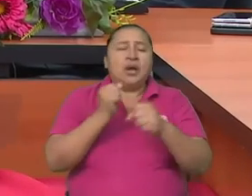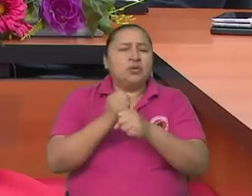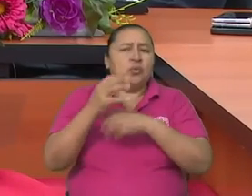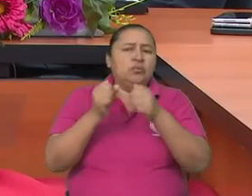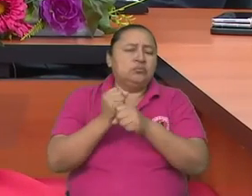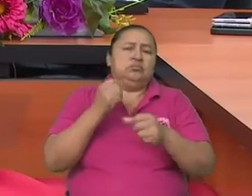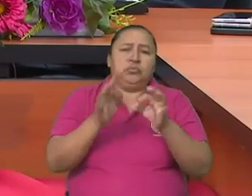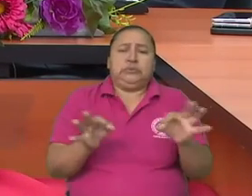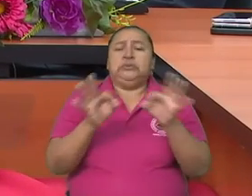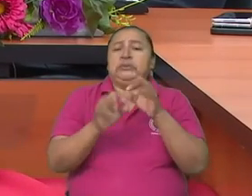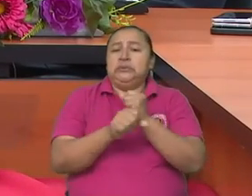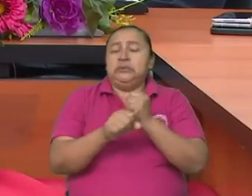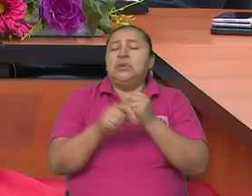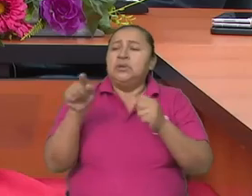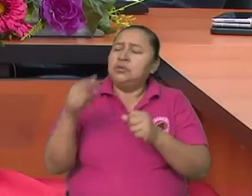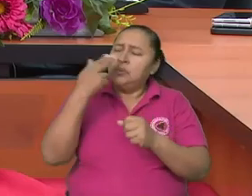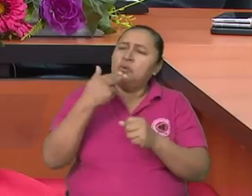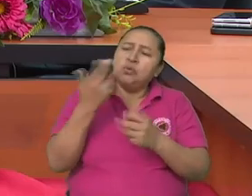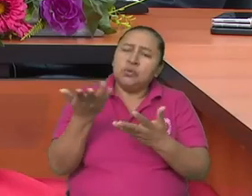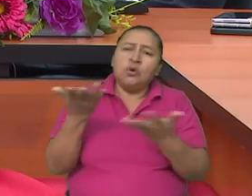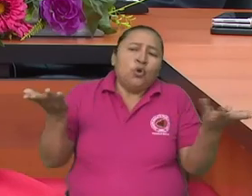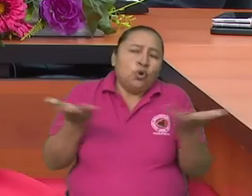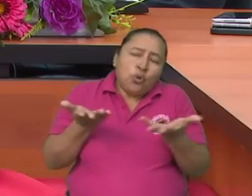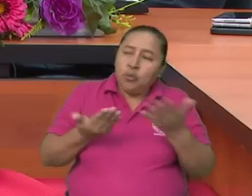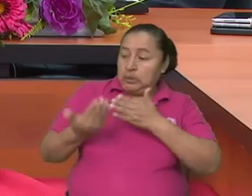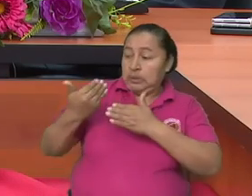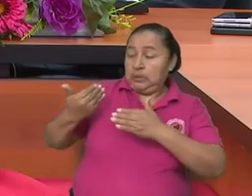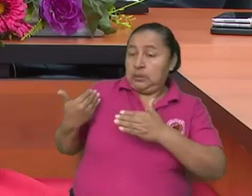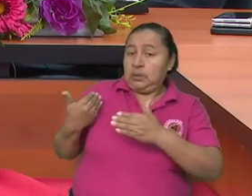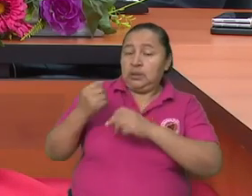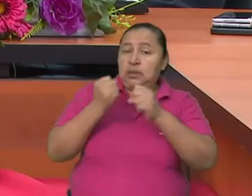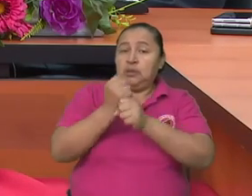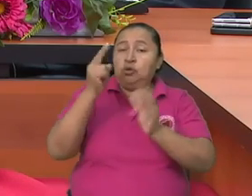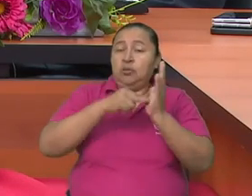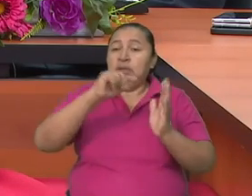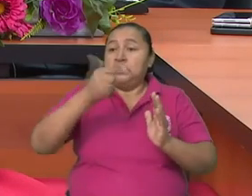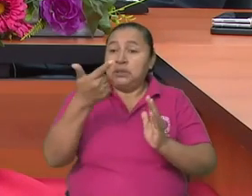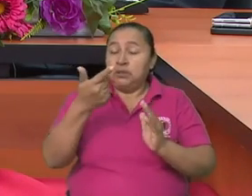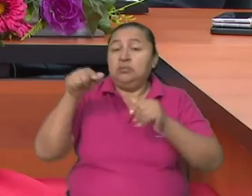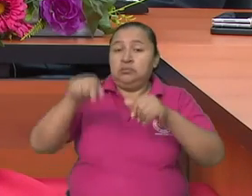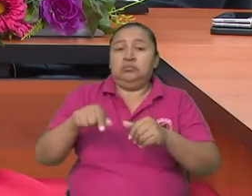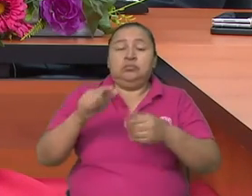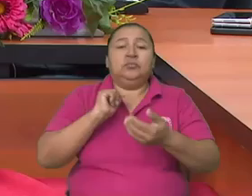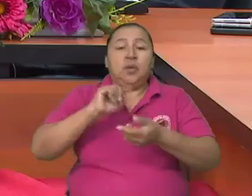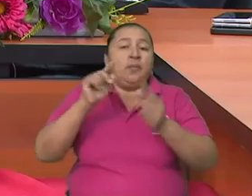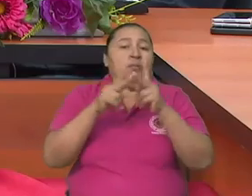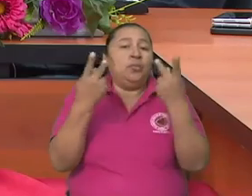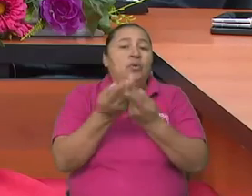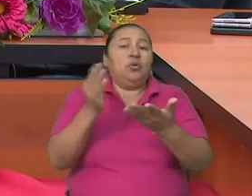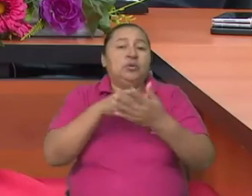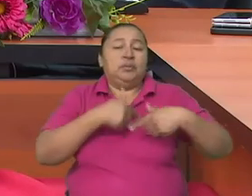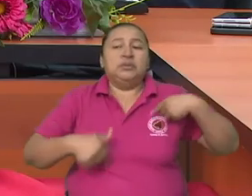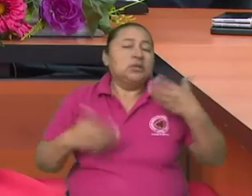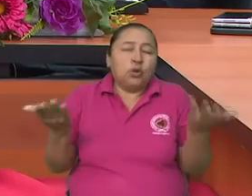de trabajo y en ese sentido le consulto, ¿cómo estaba la empresa portuaria en el año 2007 cuando precisamente el pueblo vuelve a ser presidente?